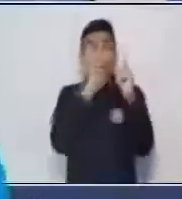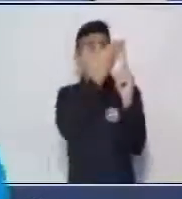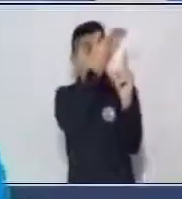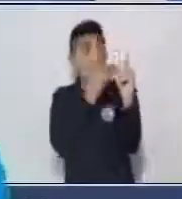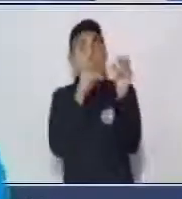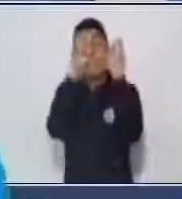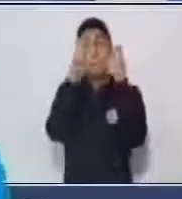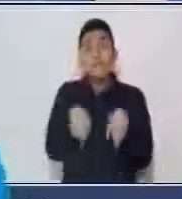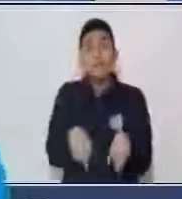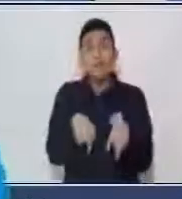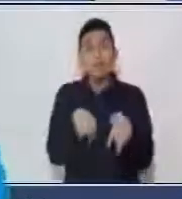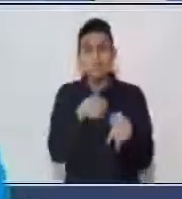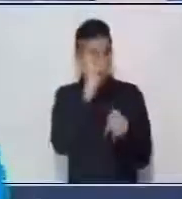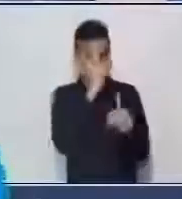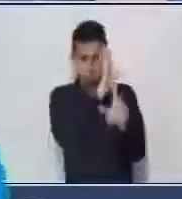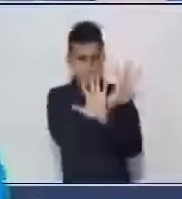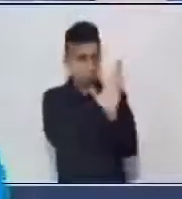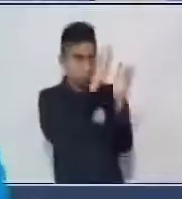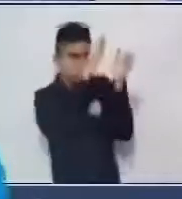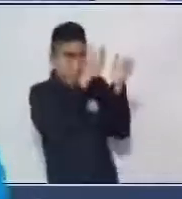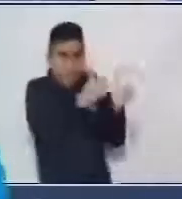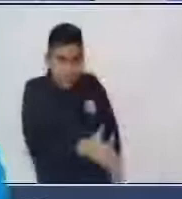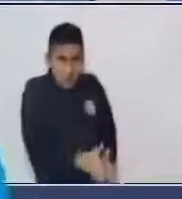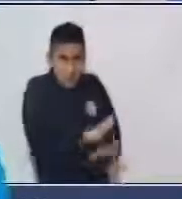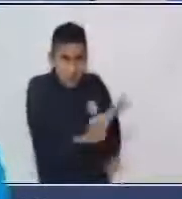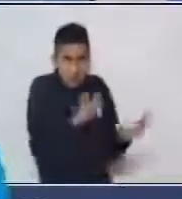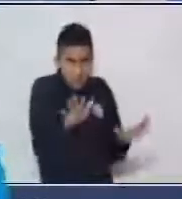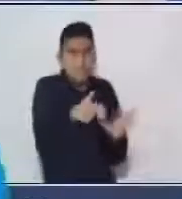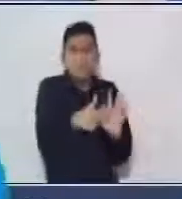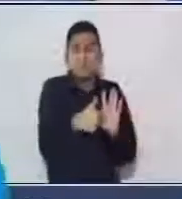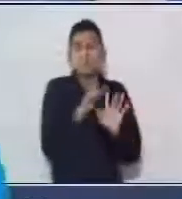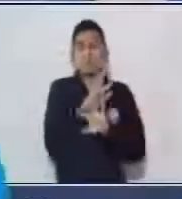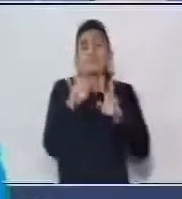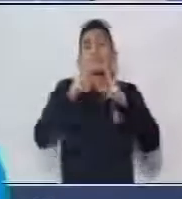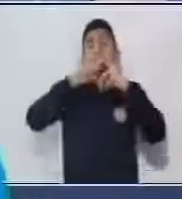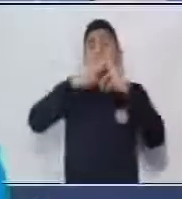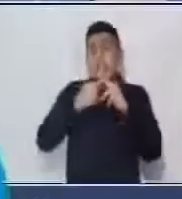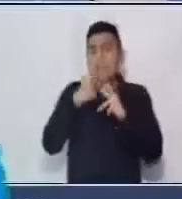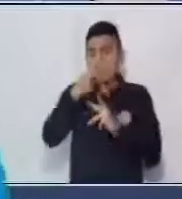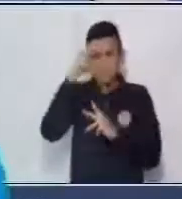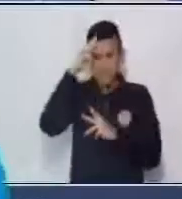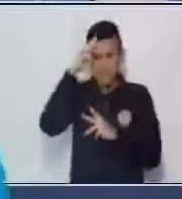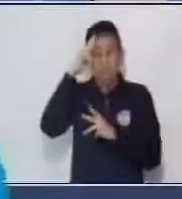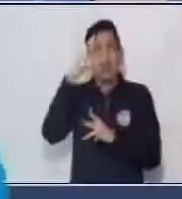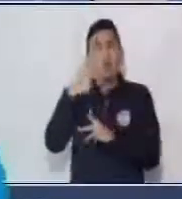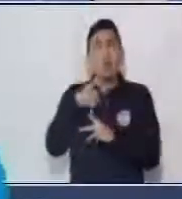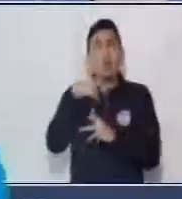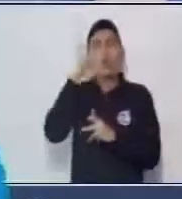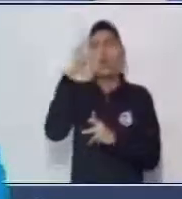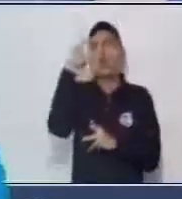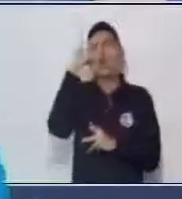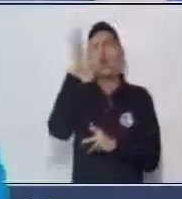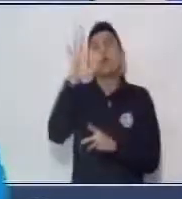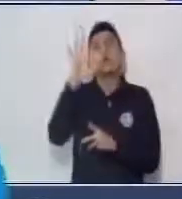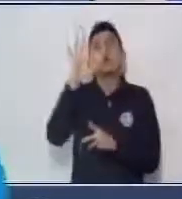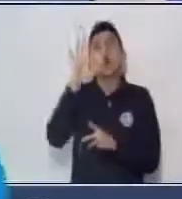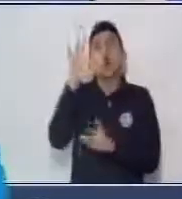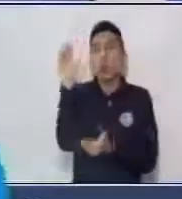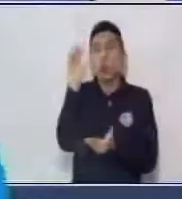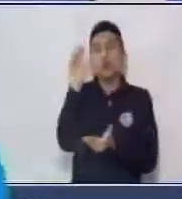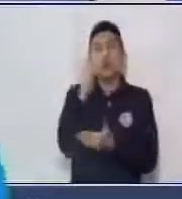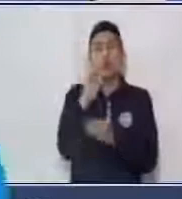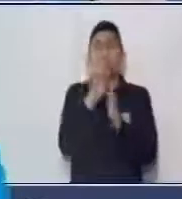persona así, concreta. Y en este caso, como habíamos dicho al inicio, el osito duerme en la hamaca, por